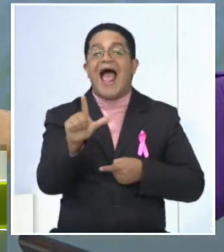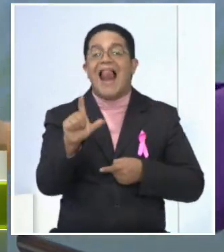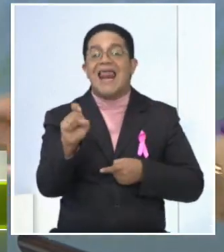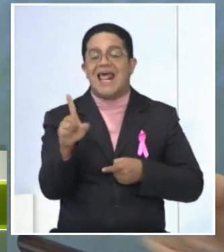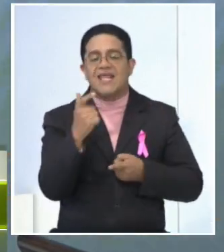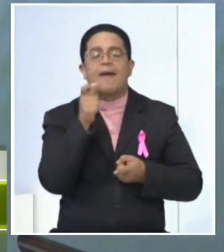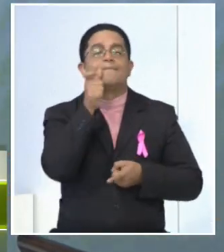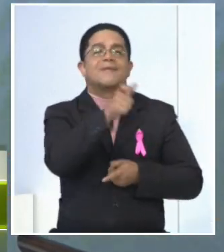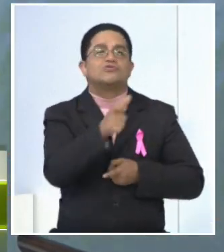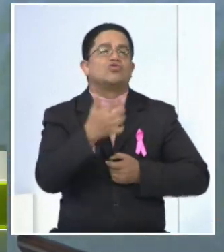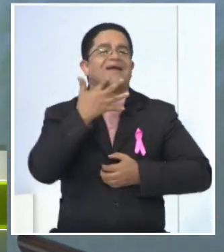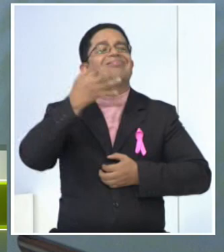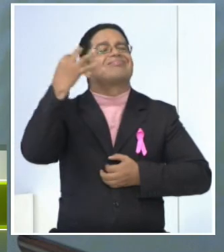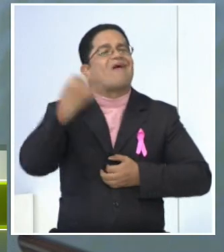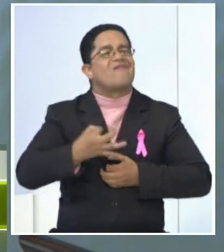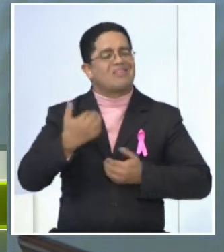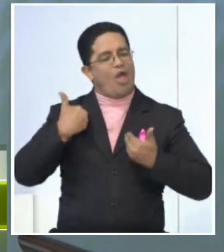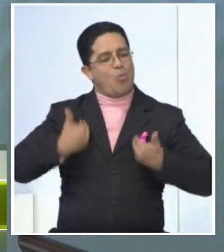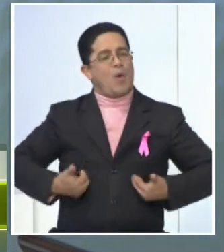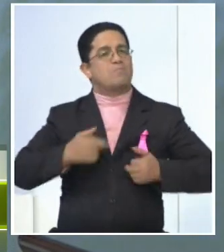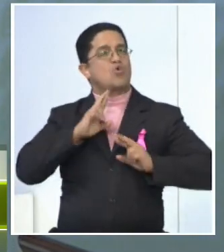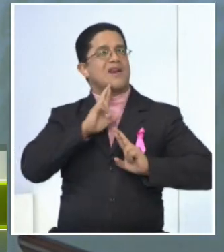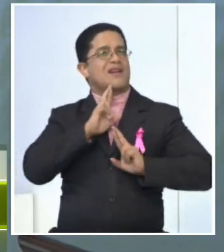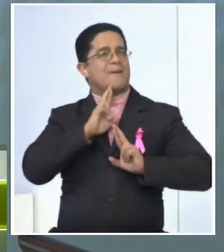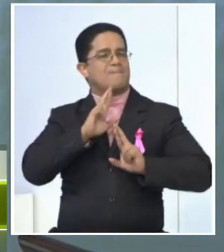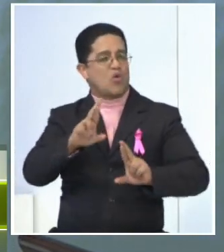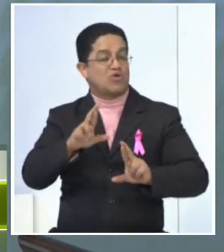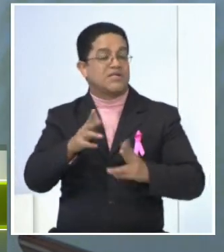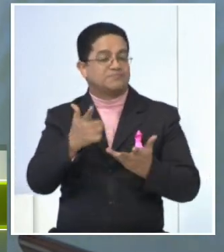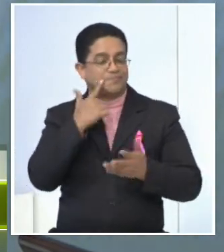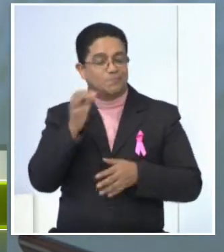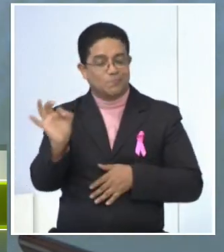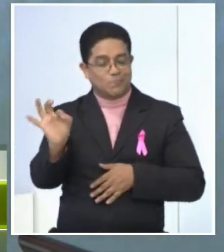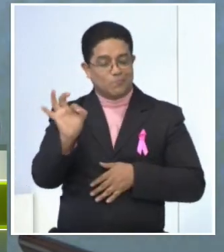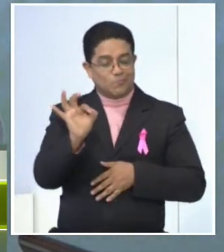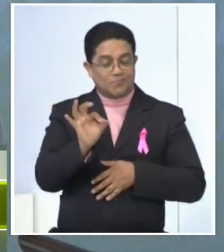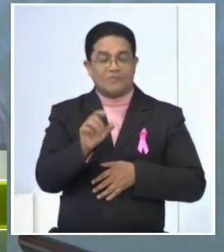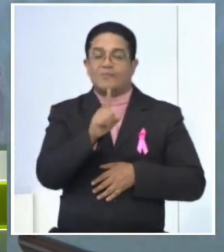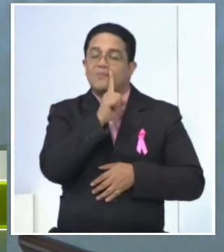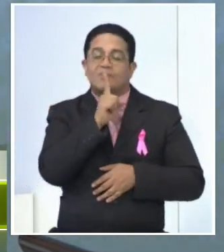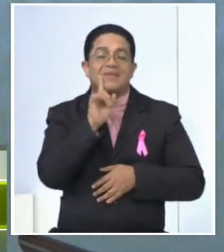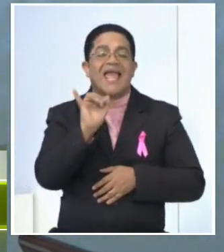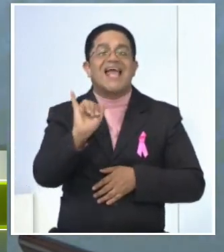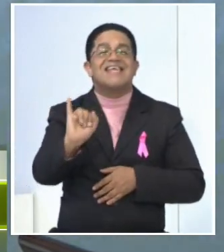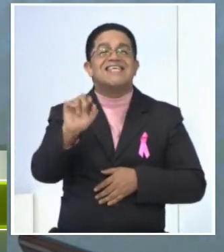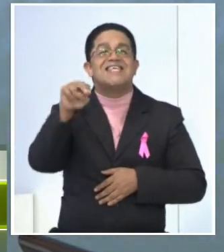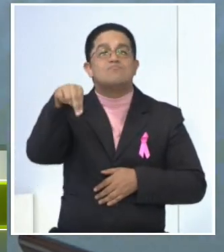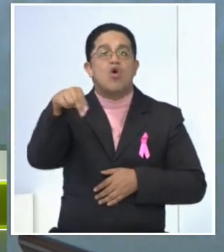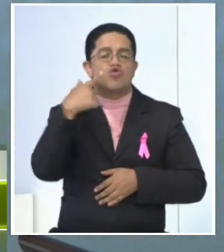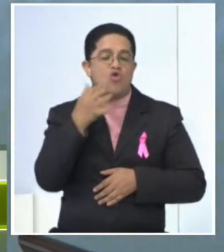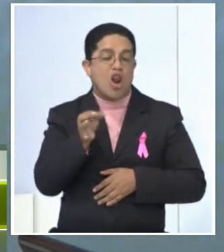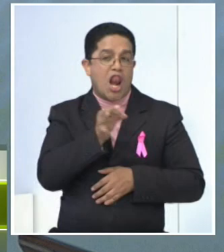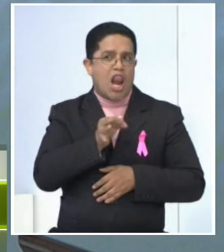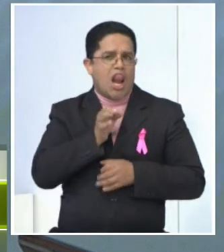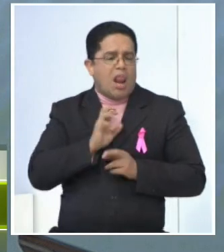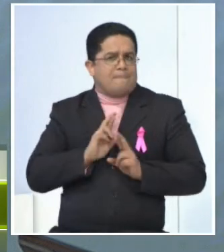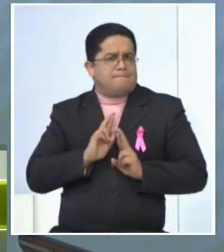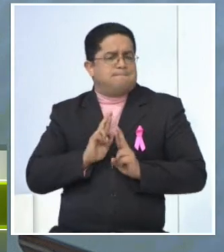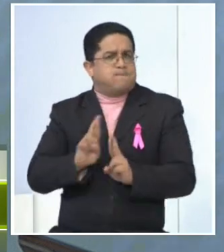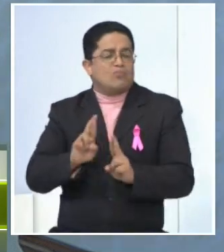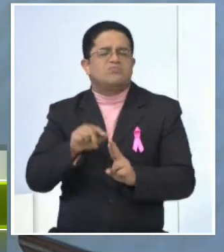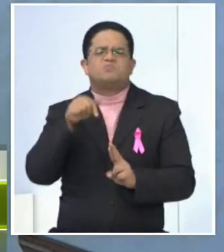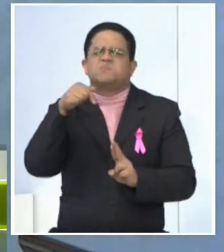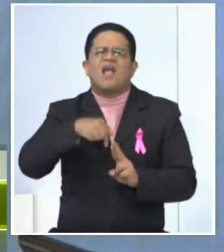pacientes que tienen realmente una reacción mediada por una molécula que se llama inmunoglobulina E, que es la responsable de las alergias, y